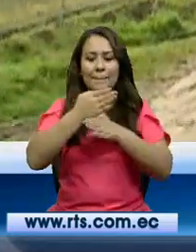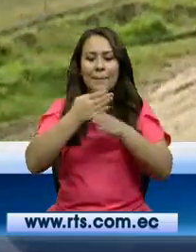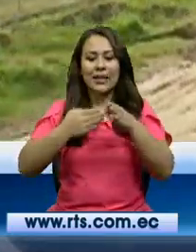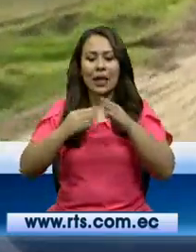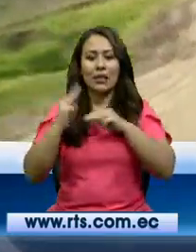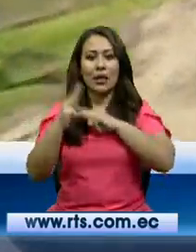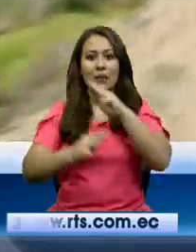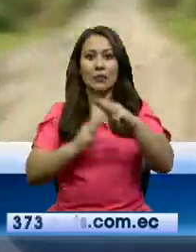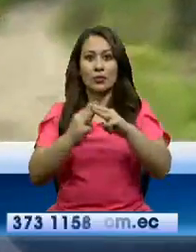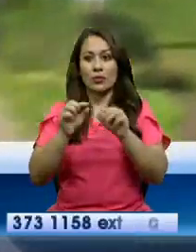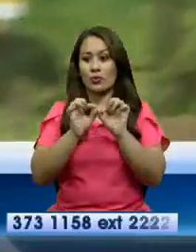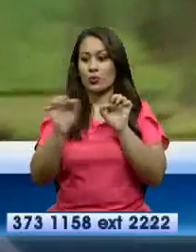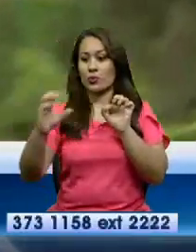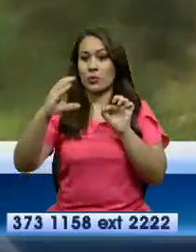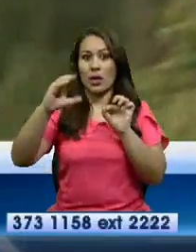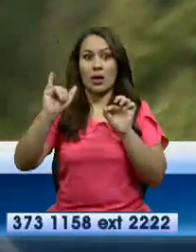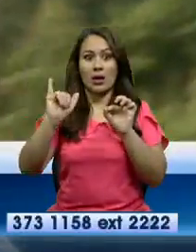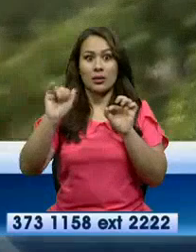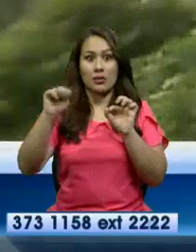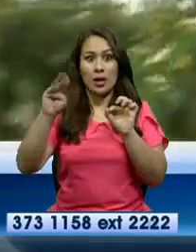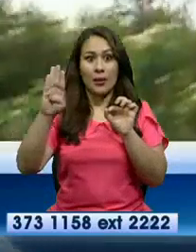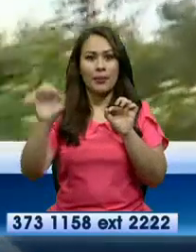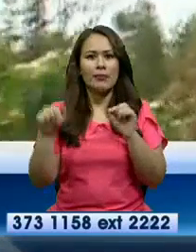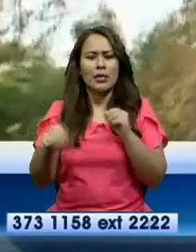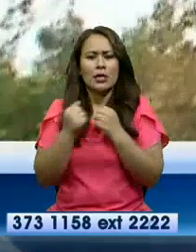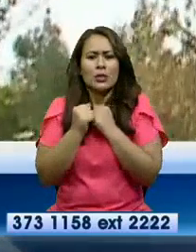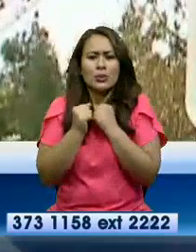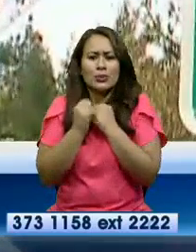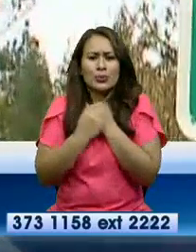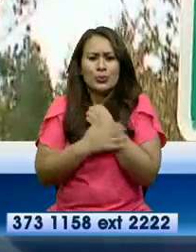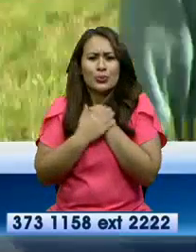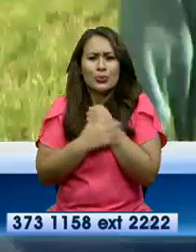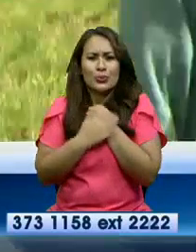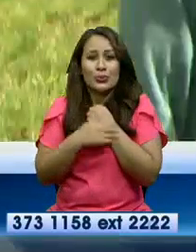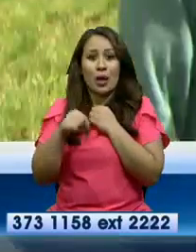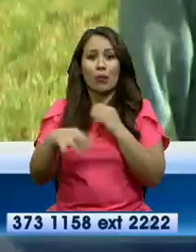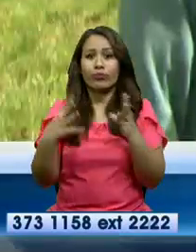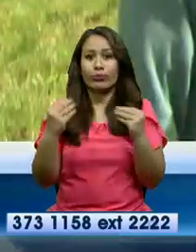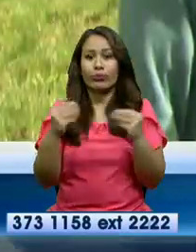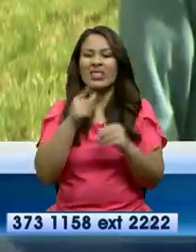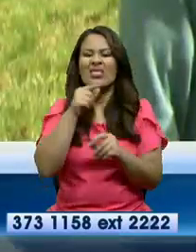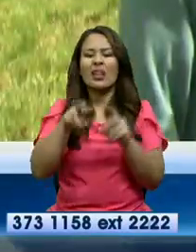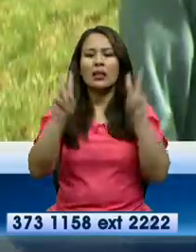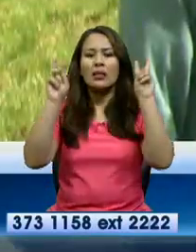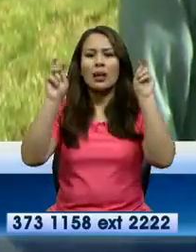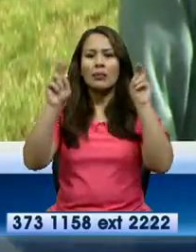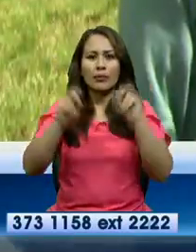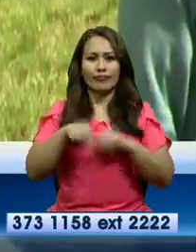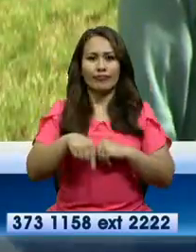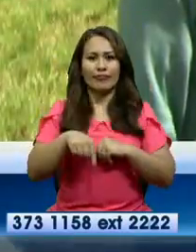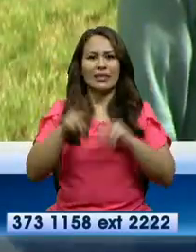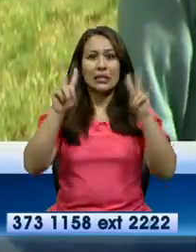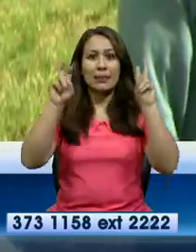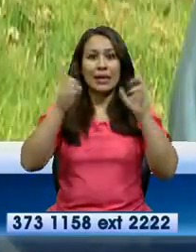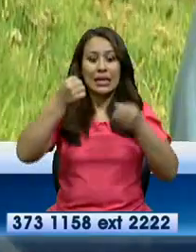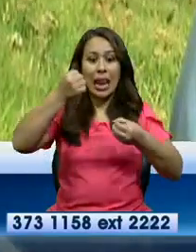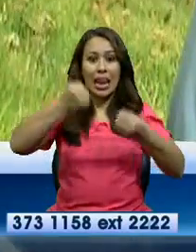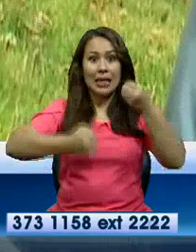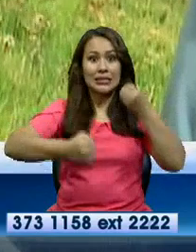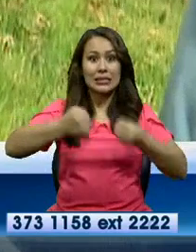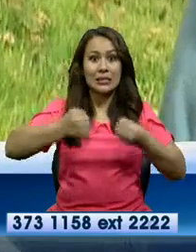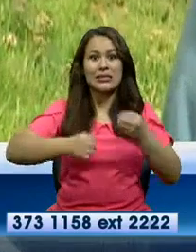al cantón Cayambe, una zona muy fría, una comunidad que está enfocada a la producción 100% de la